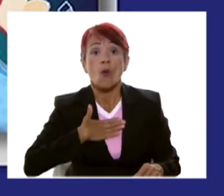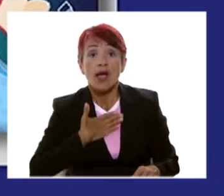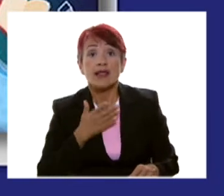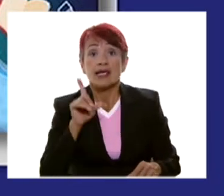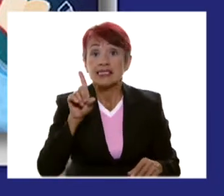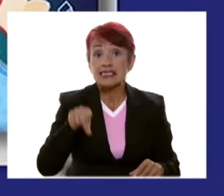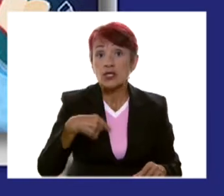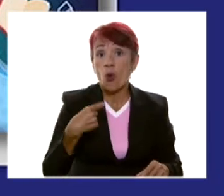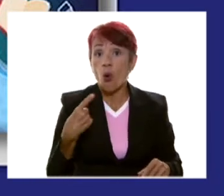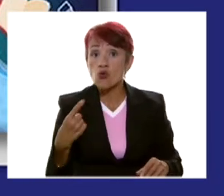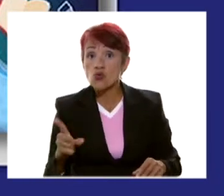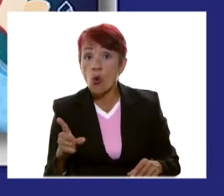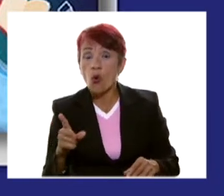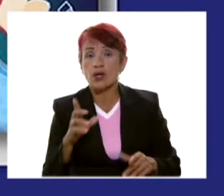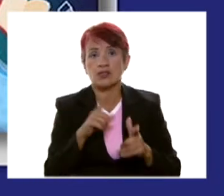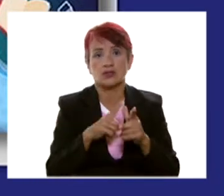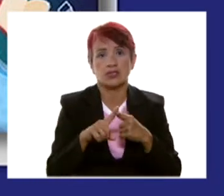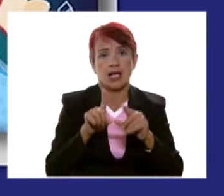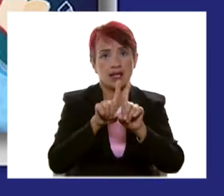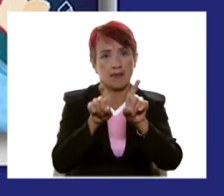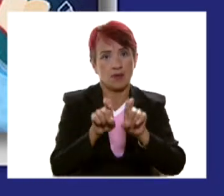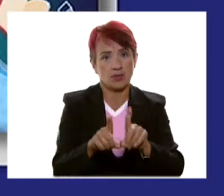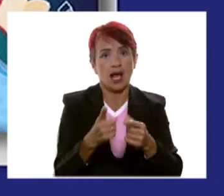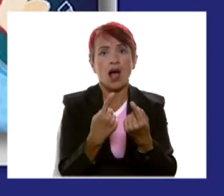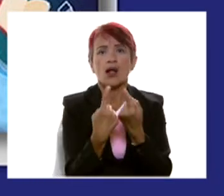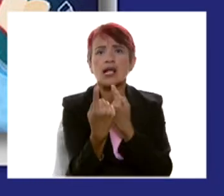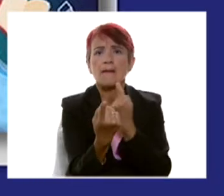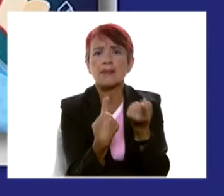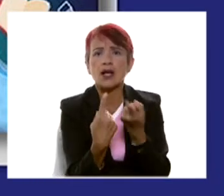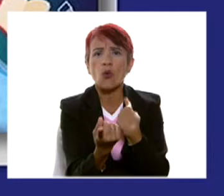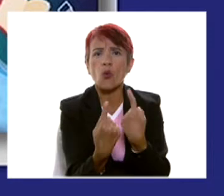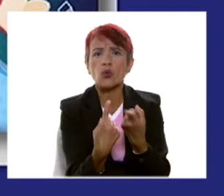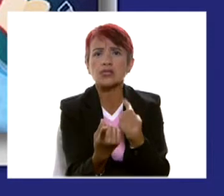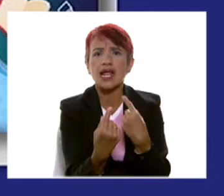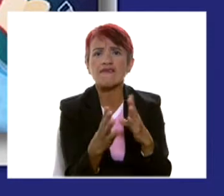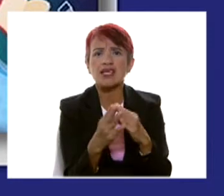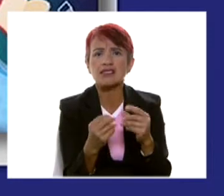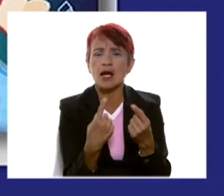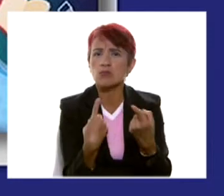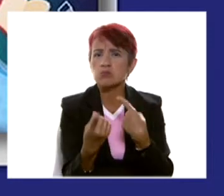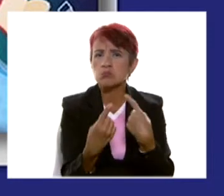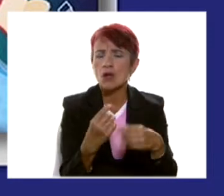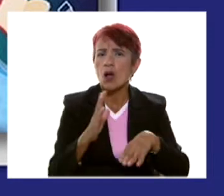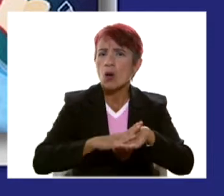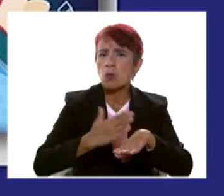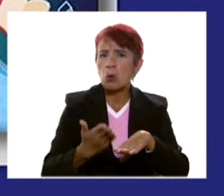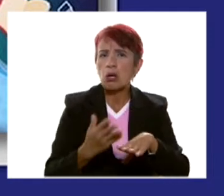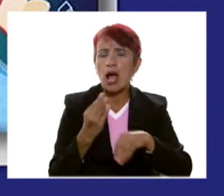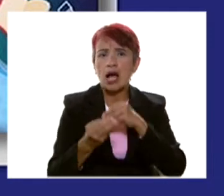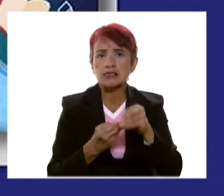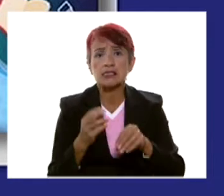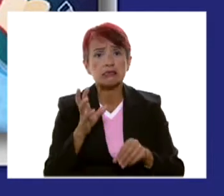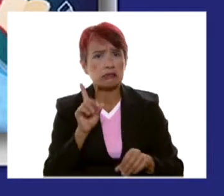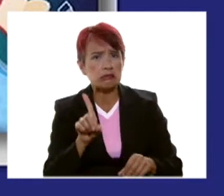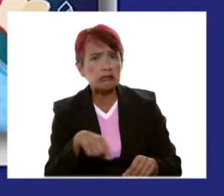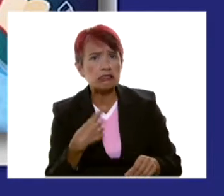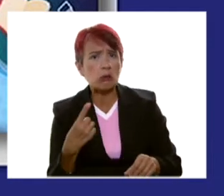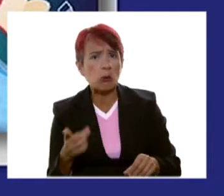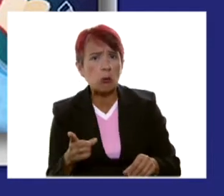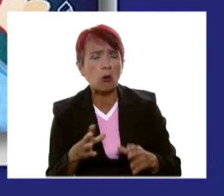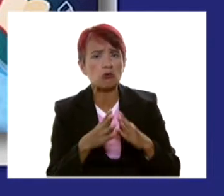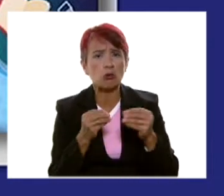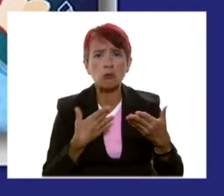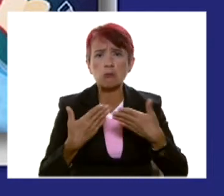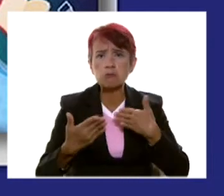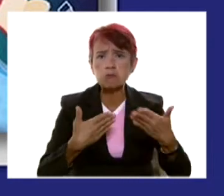preguntas que siempre hacemos. Cuando hacemos una entrevista a una persona le preguntamos a veces qué hace o qué puede hacer o qué no puede hacer, dependiendo de la interacción